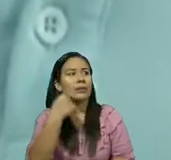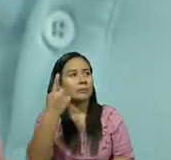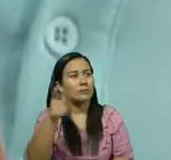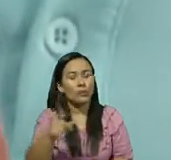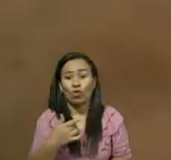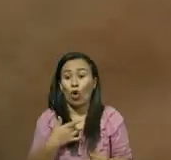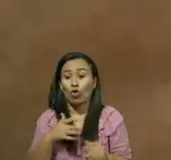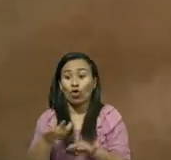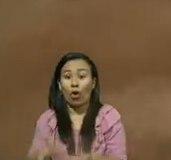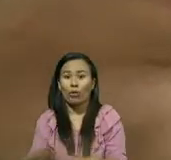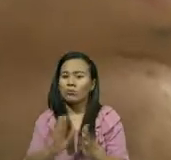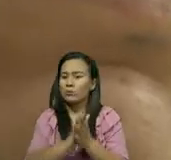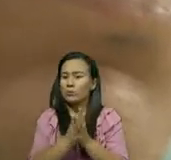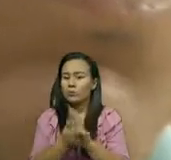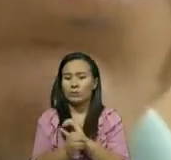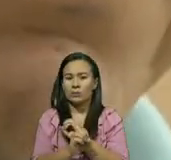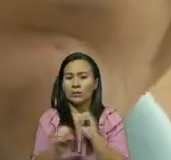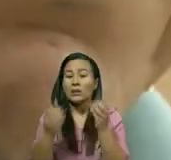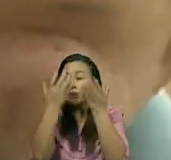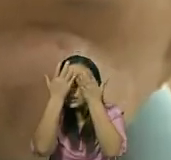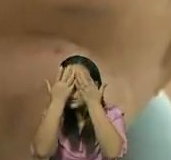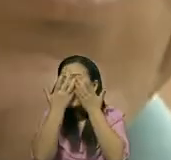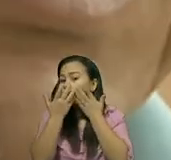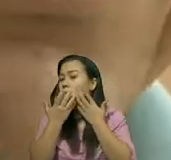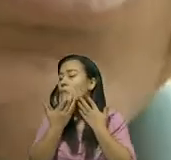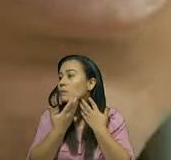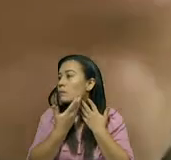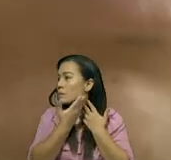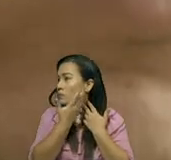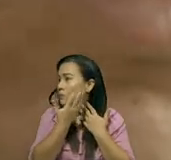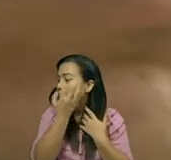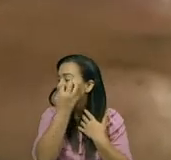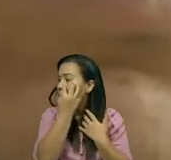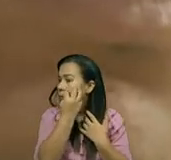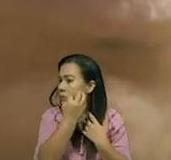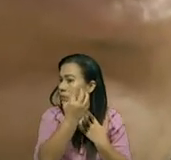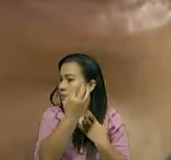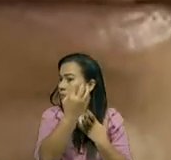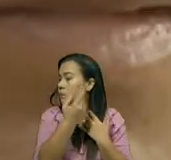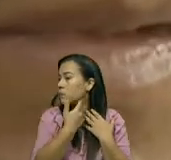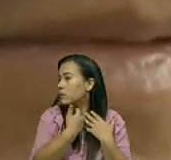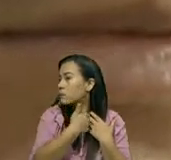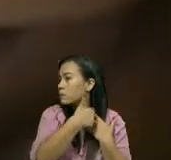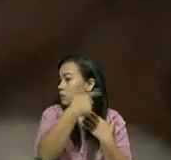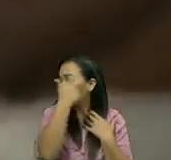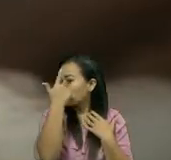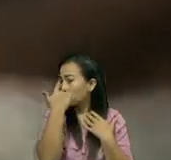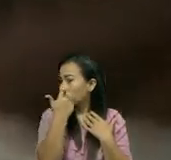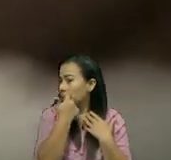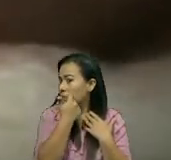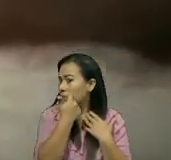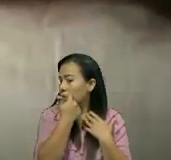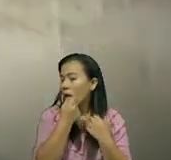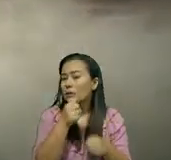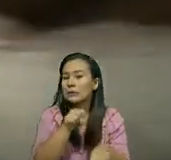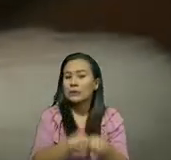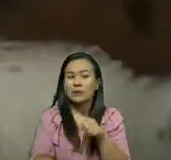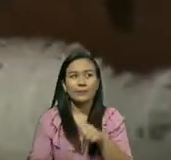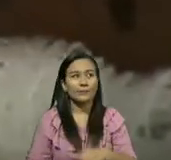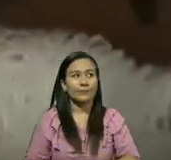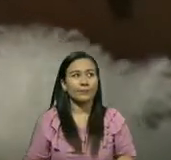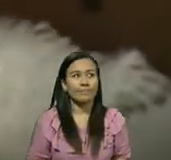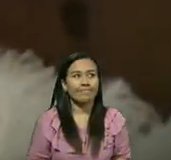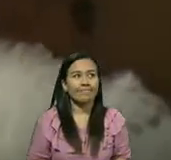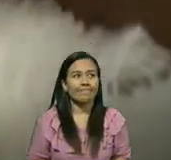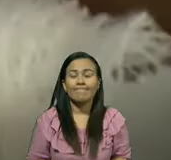No, yo no lo topé. Su rostro quedó en esas condiciones, con contusiones desde el maxilar inferior hasta su párpado derecho. Solo le pide a la justicia